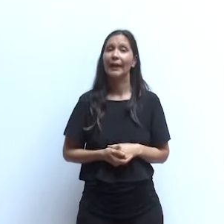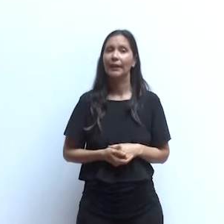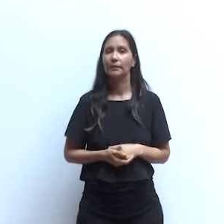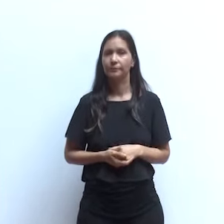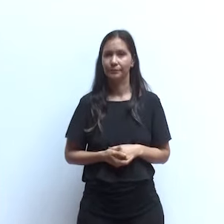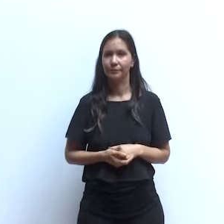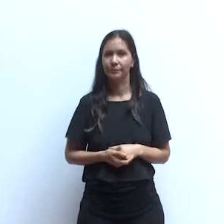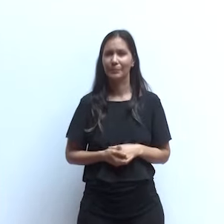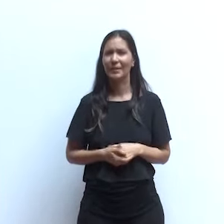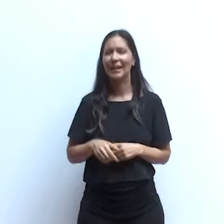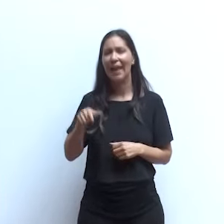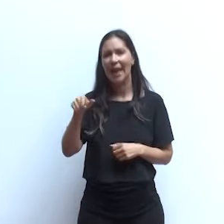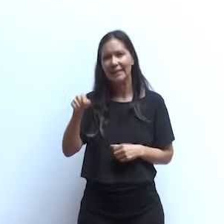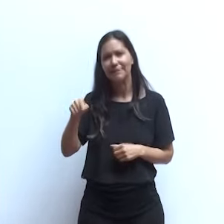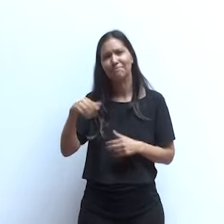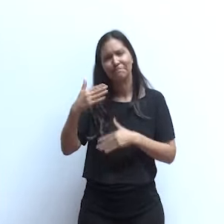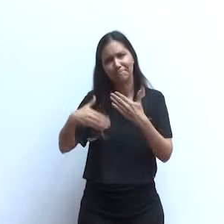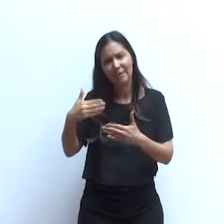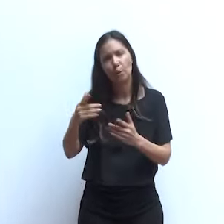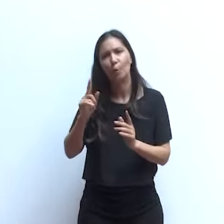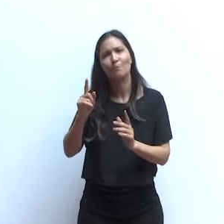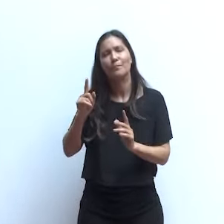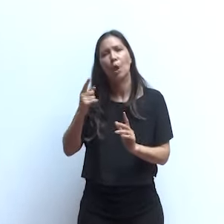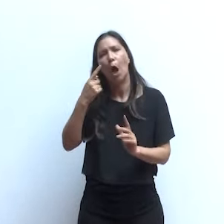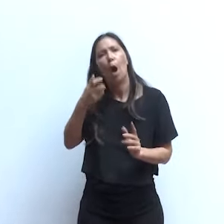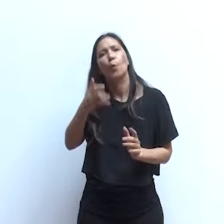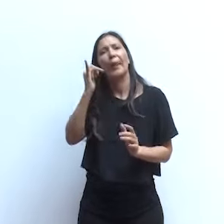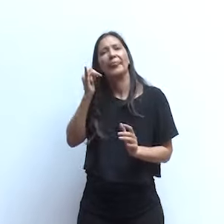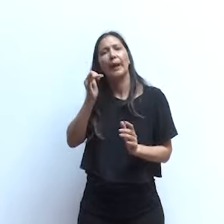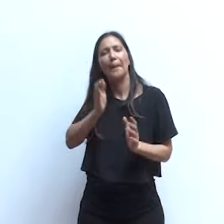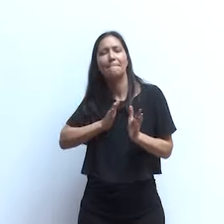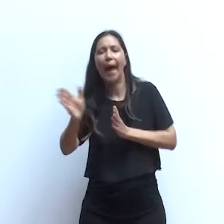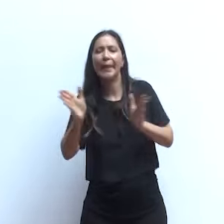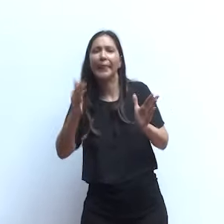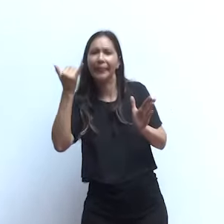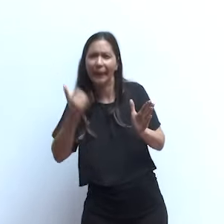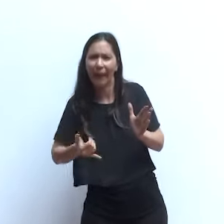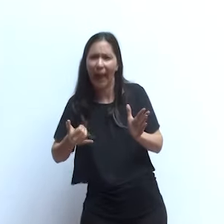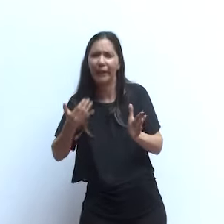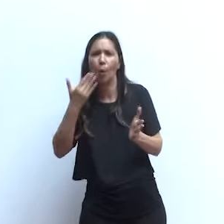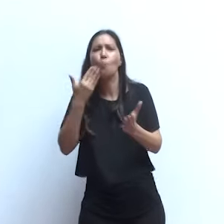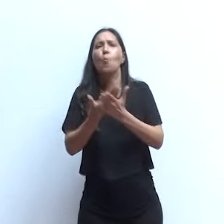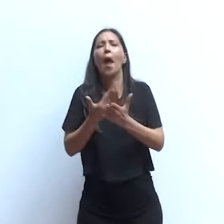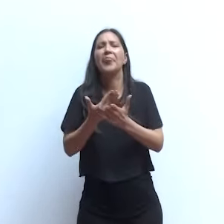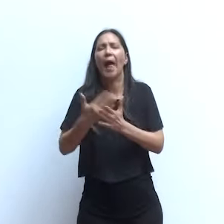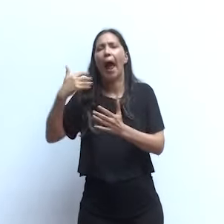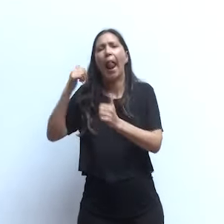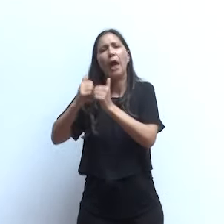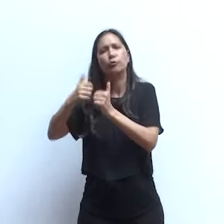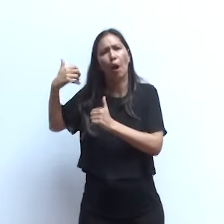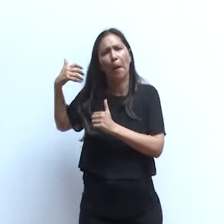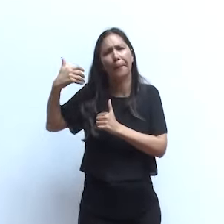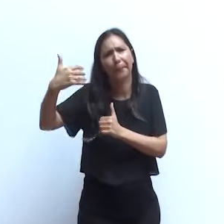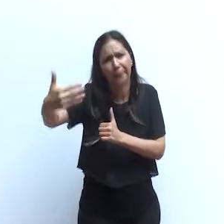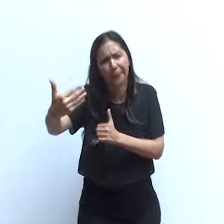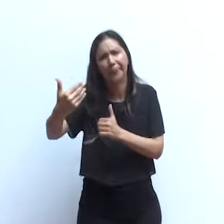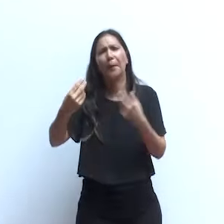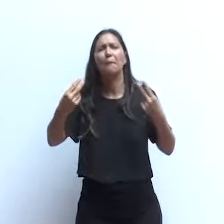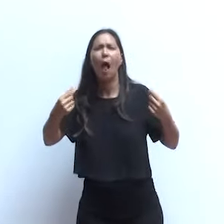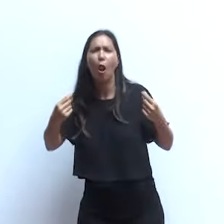periodización Me parece que no permite captar las invariantes históricas también no esto es justamente esos valores